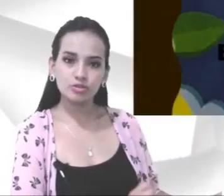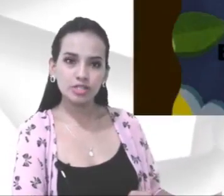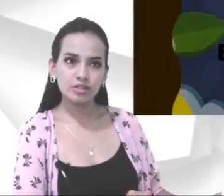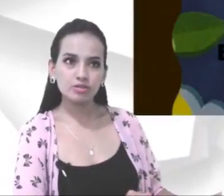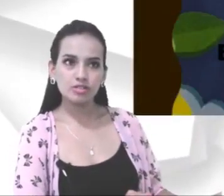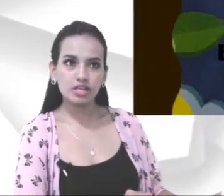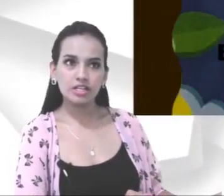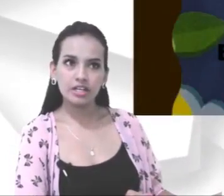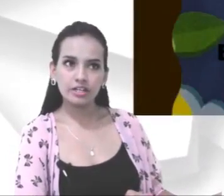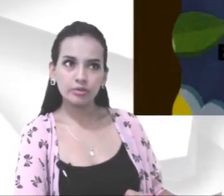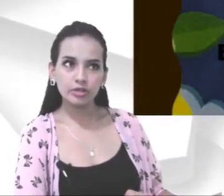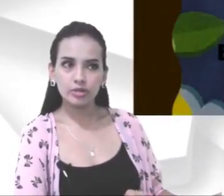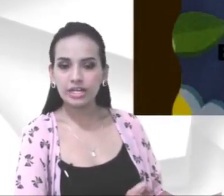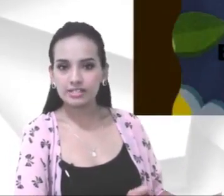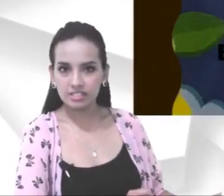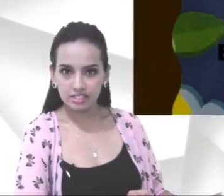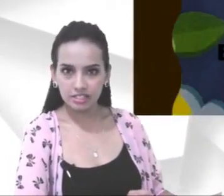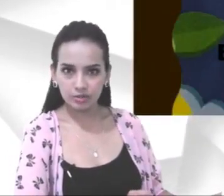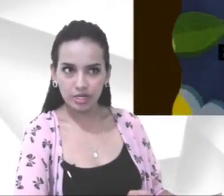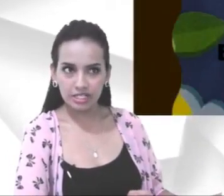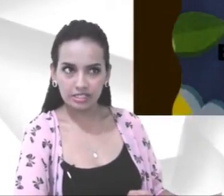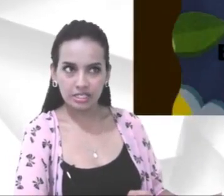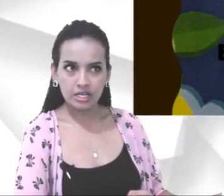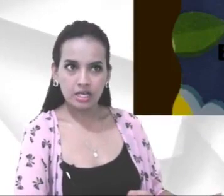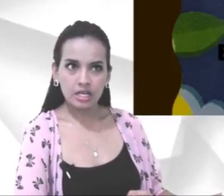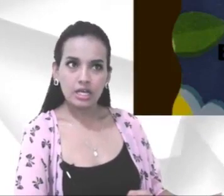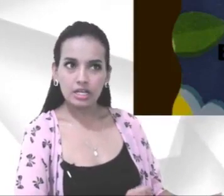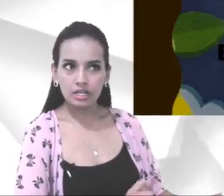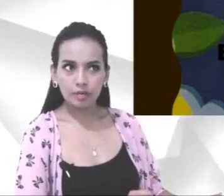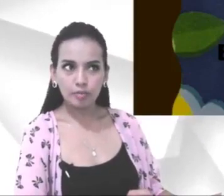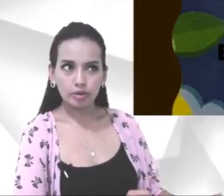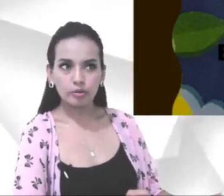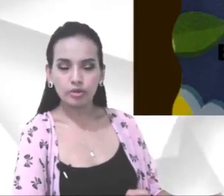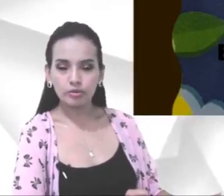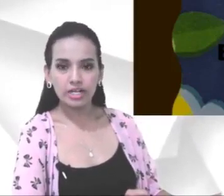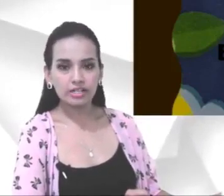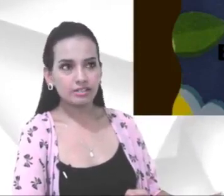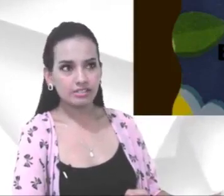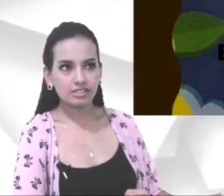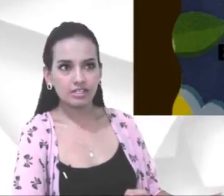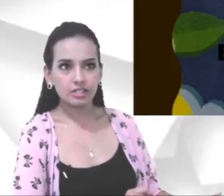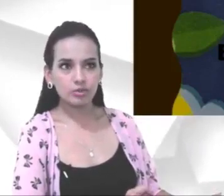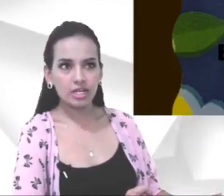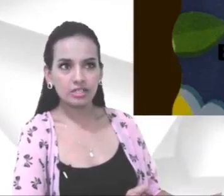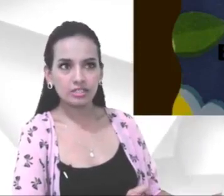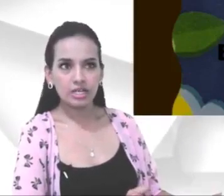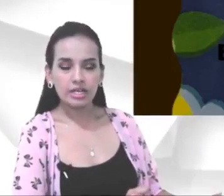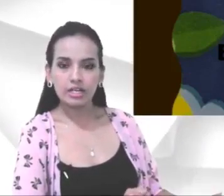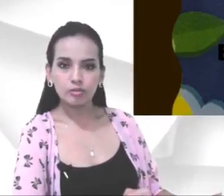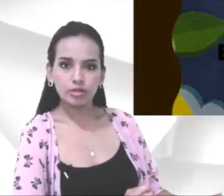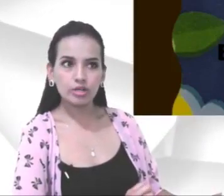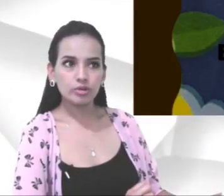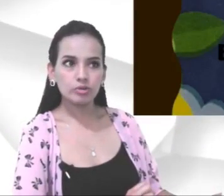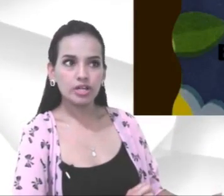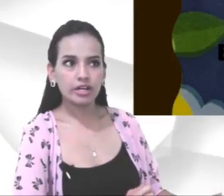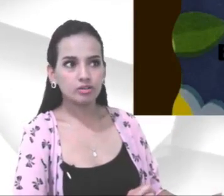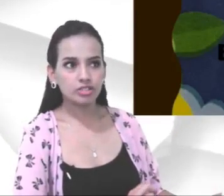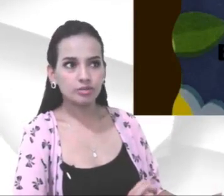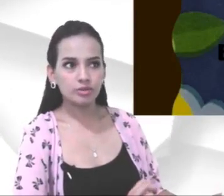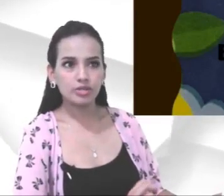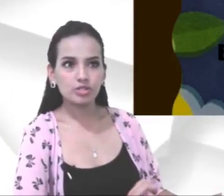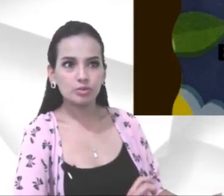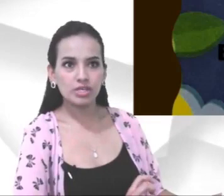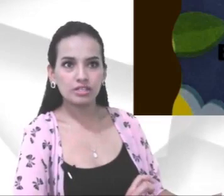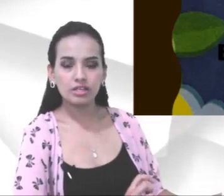conocimientos en el área curricular de ciencias naturales en el campo curricular de ciencias naturales en el bloque curricular